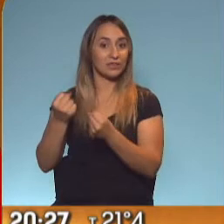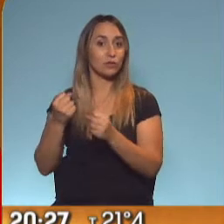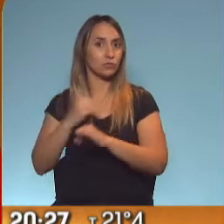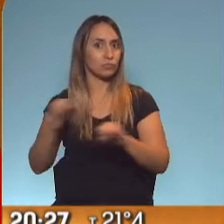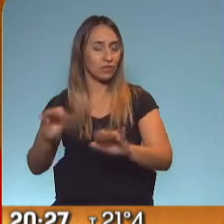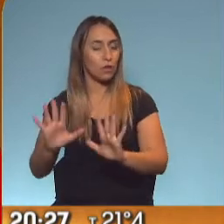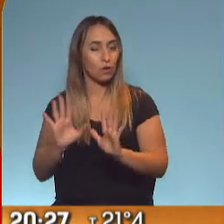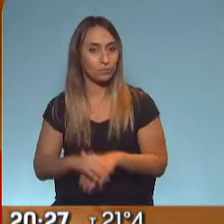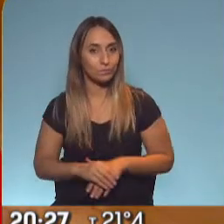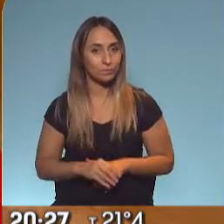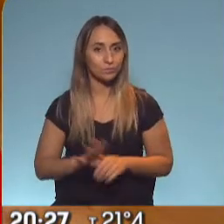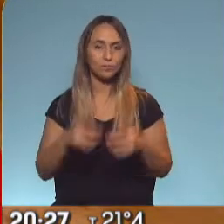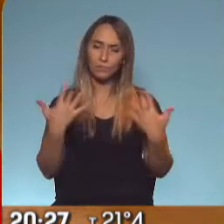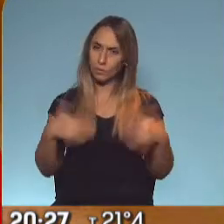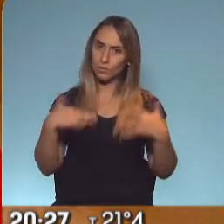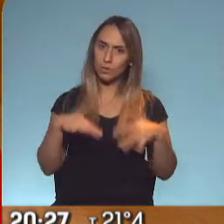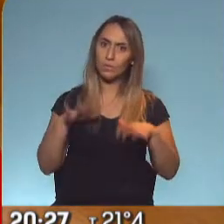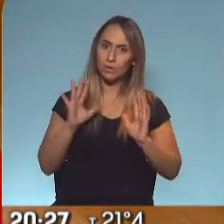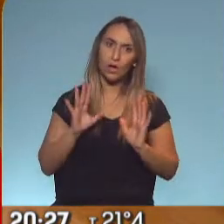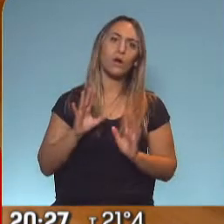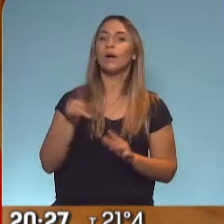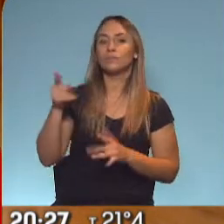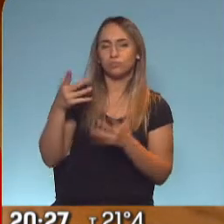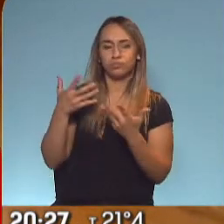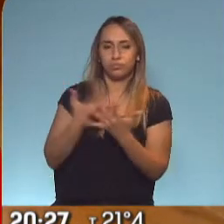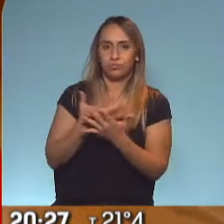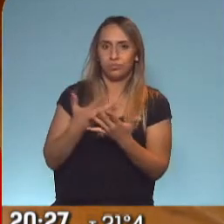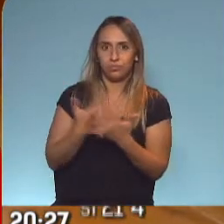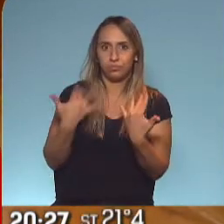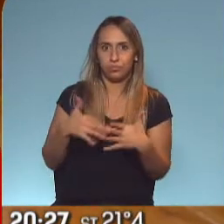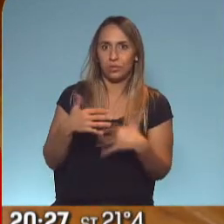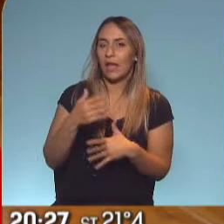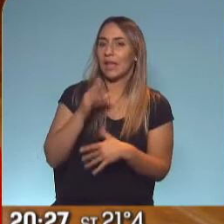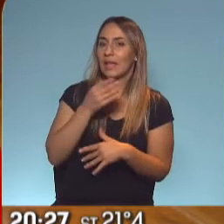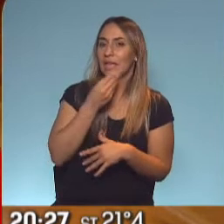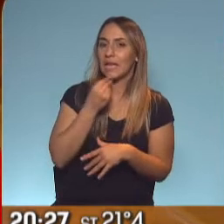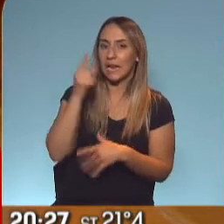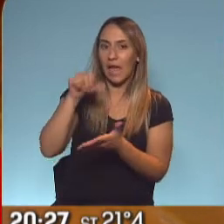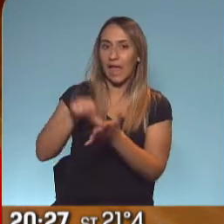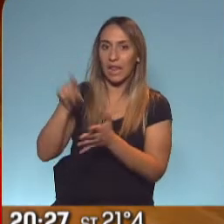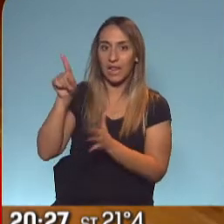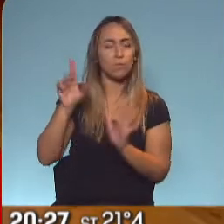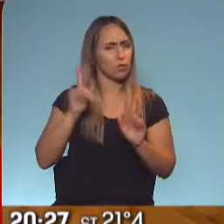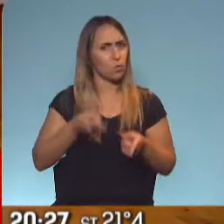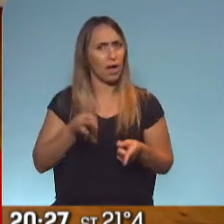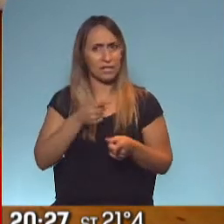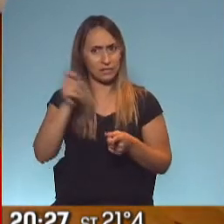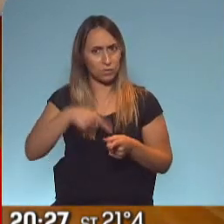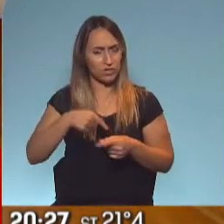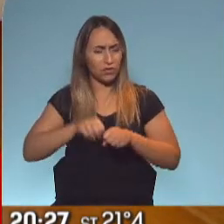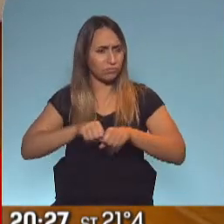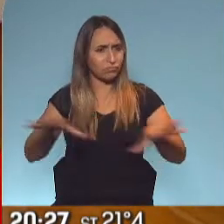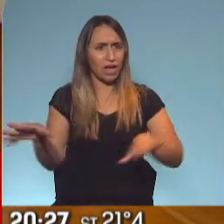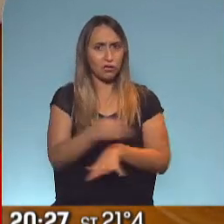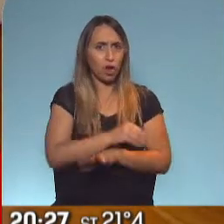y estamos hablando de lo que padece Israel. ¿Cuántos otros países secos? No sé, islas. No, pero Israel tiene 100% de cobertura,